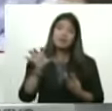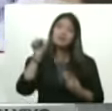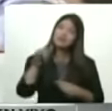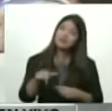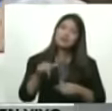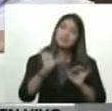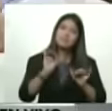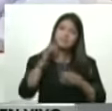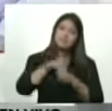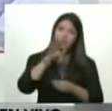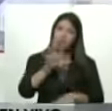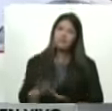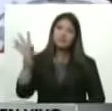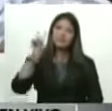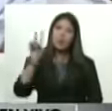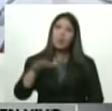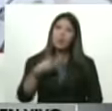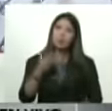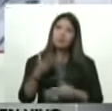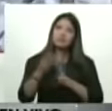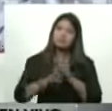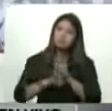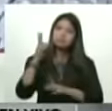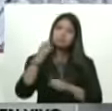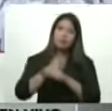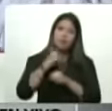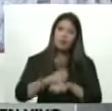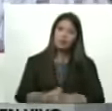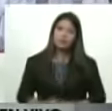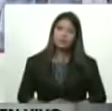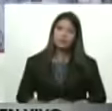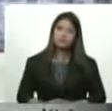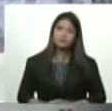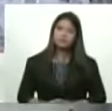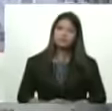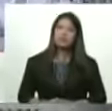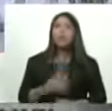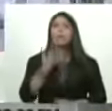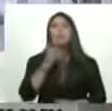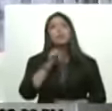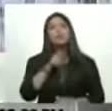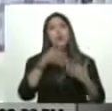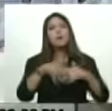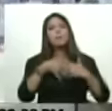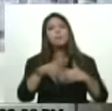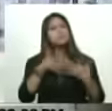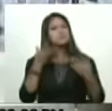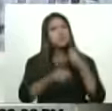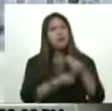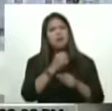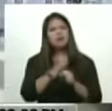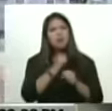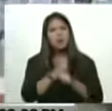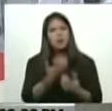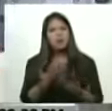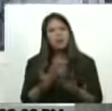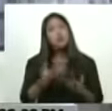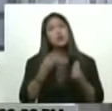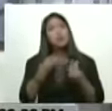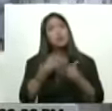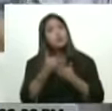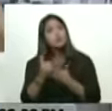las materias primas y los insumos para poder seguir produciendo. En el caso de su empresa, ¿a qué se dedica y cómo va a